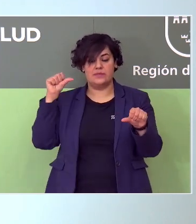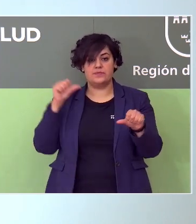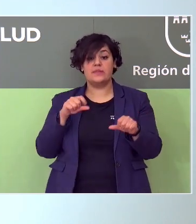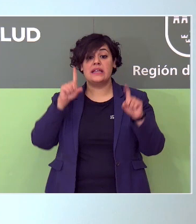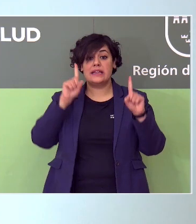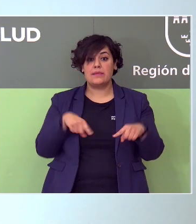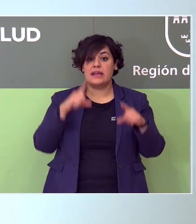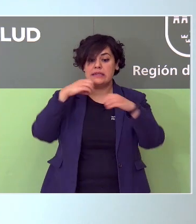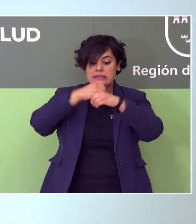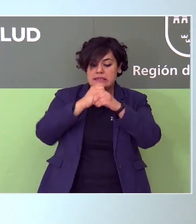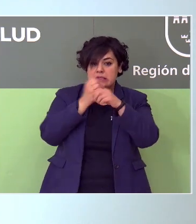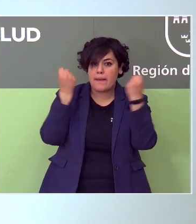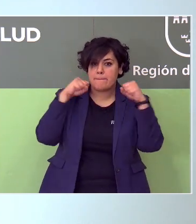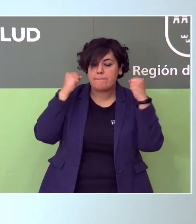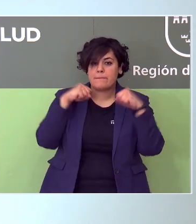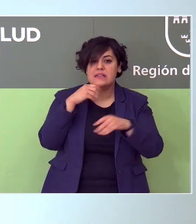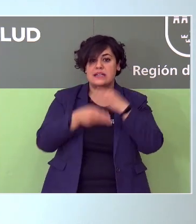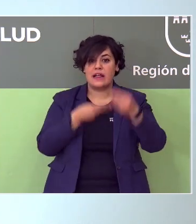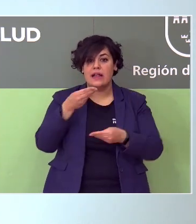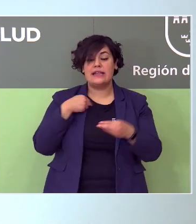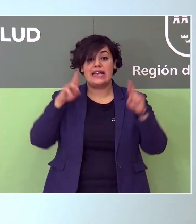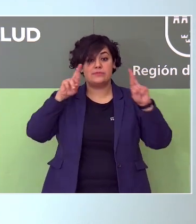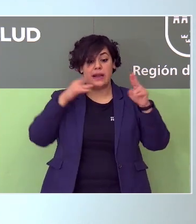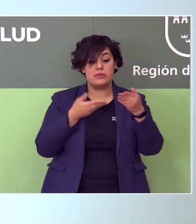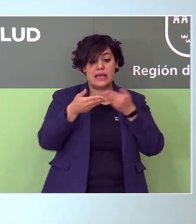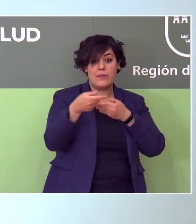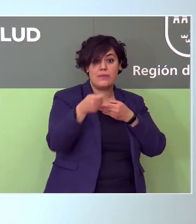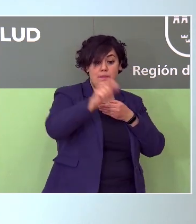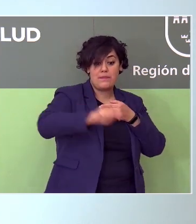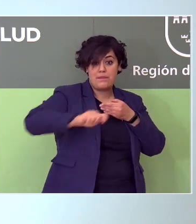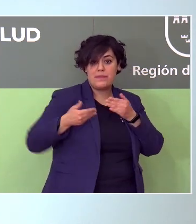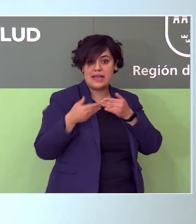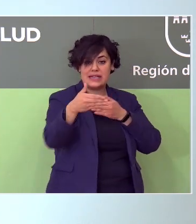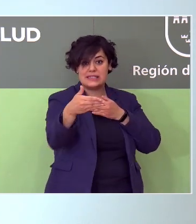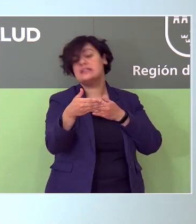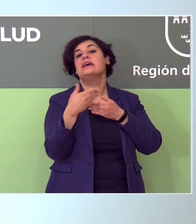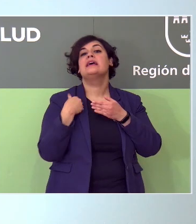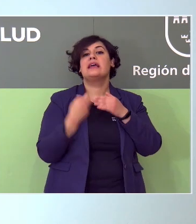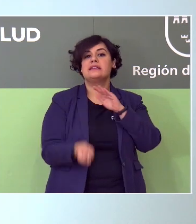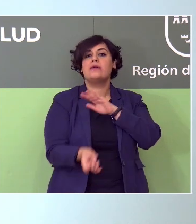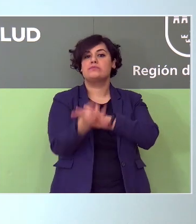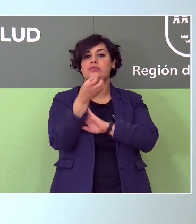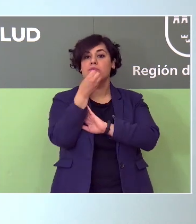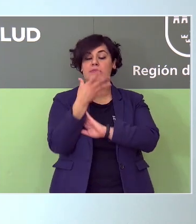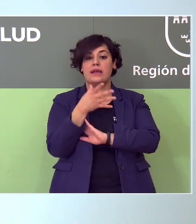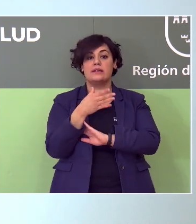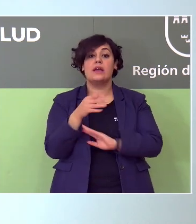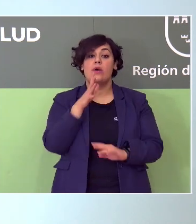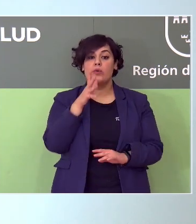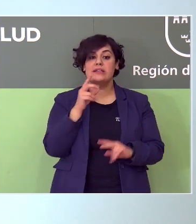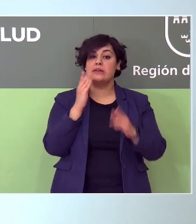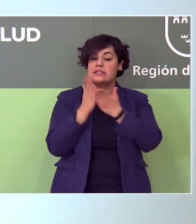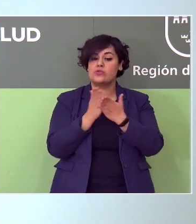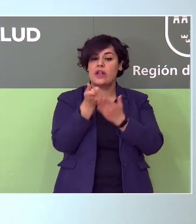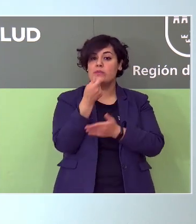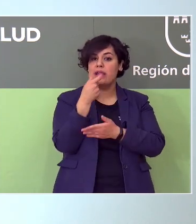muchísimos ensayos que estamos esperando que den resultados en los próximos meses respecto a medicamentos que se han puesto encima de la mesa y que tenemos que ver si efectivamente